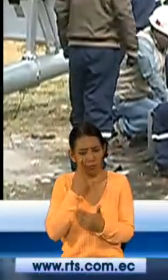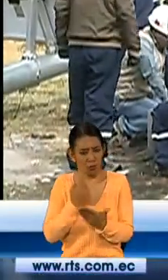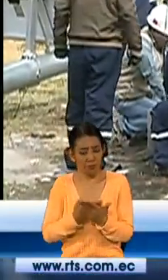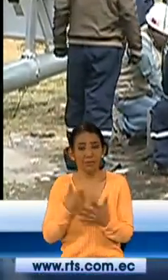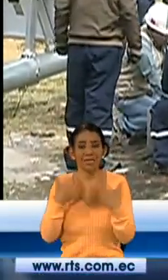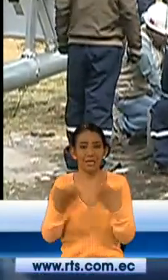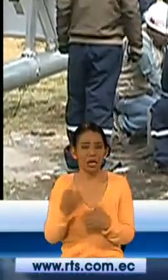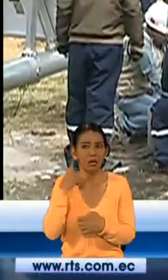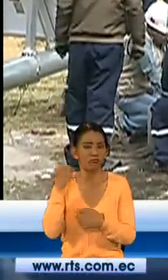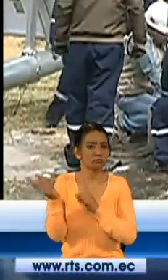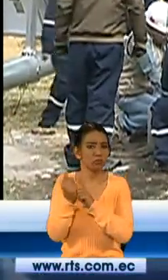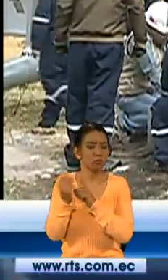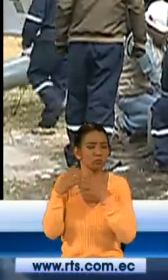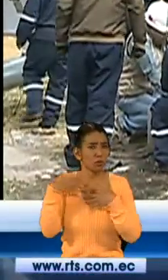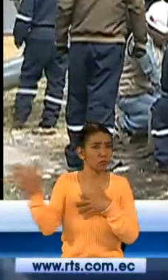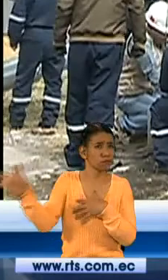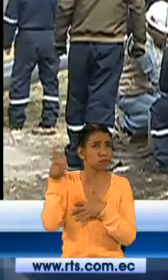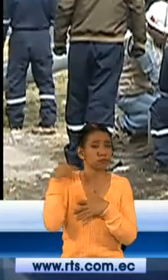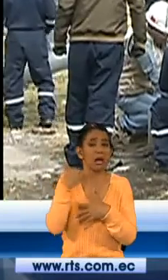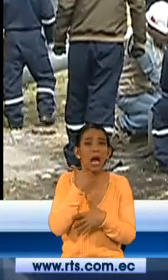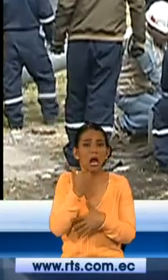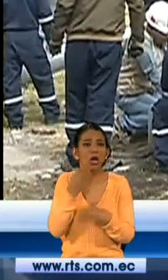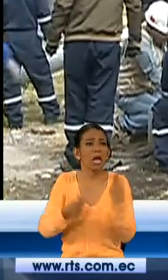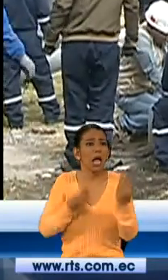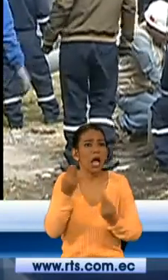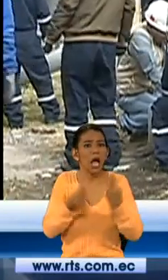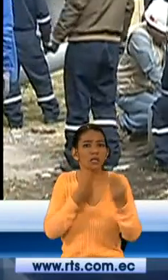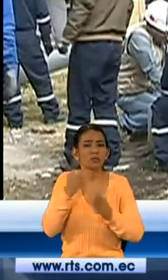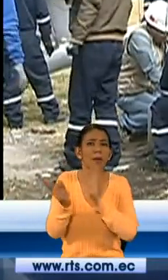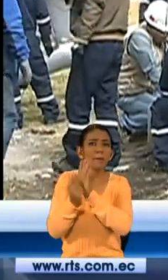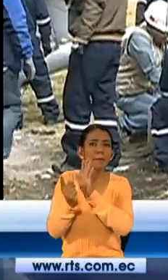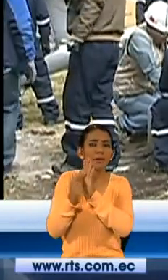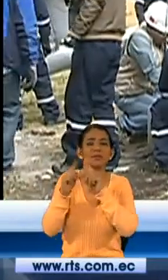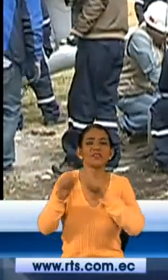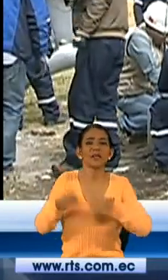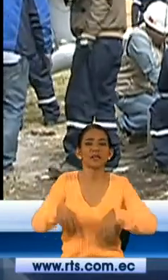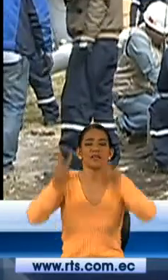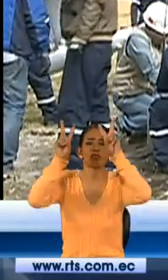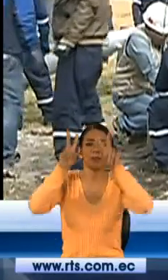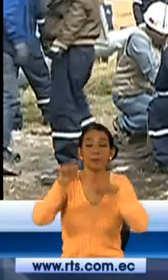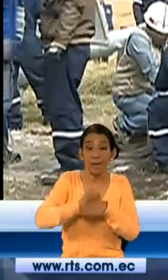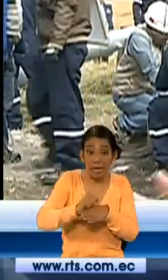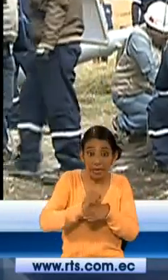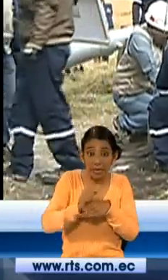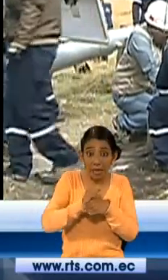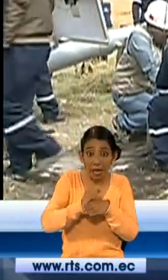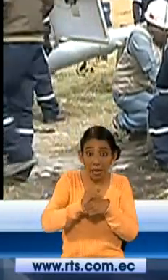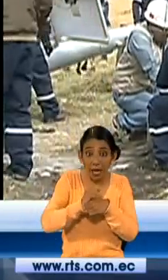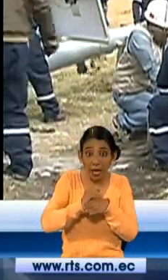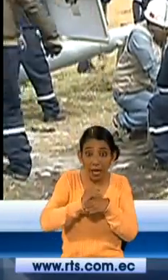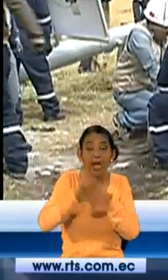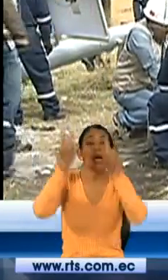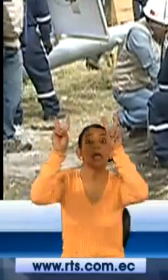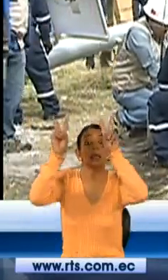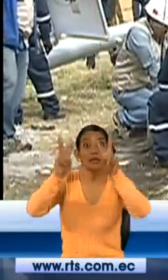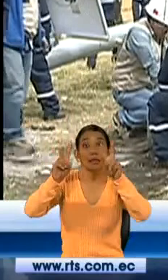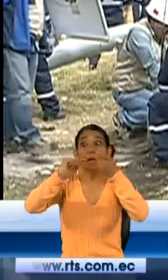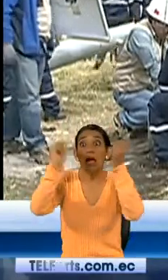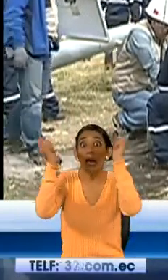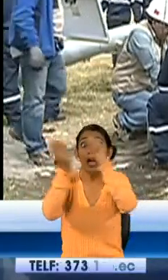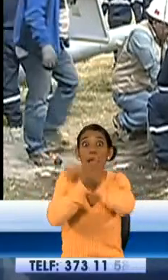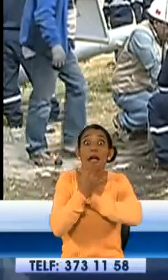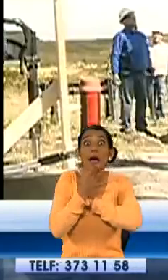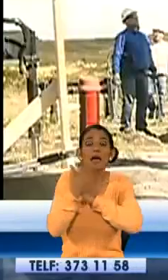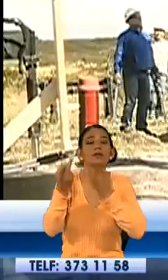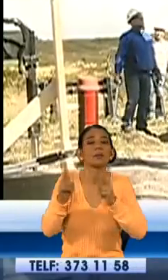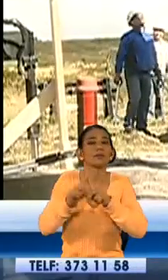sonidos para saber qué hacer en uno u otro sonido, ya que los sonidos son diferentes para el tema de simulacro y el sonido de cambio de alerta va a ser diferente